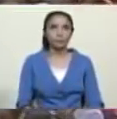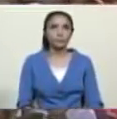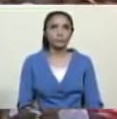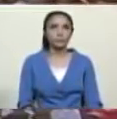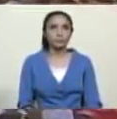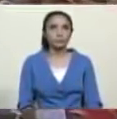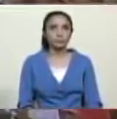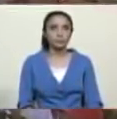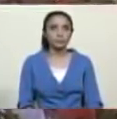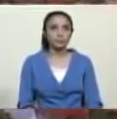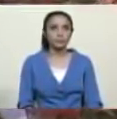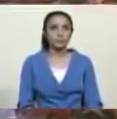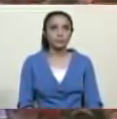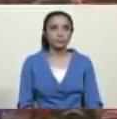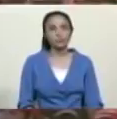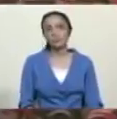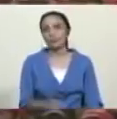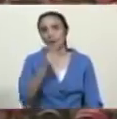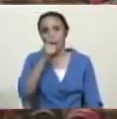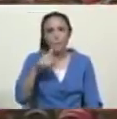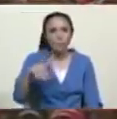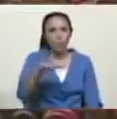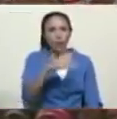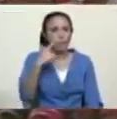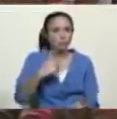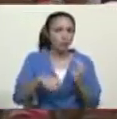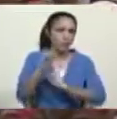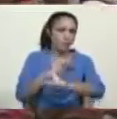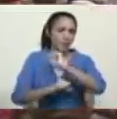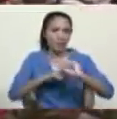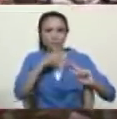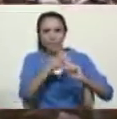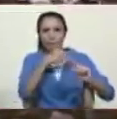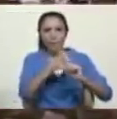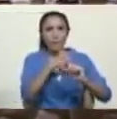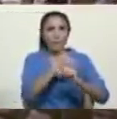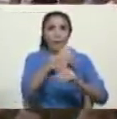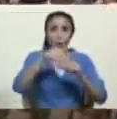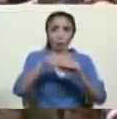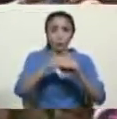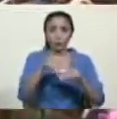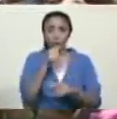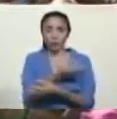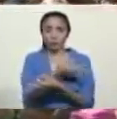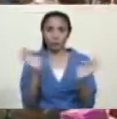ser Portuguesa. Pueblo invicto en todas las batallas electorales.